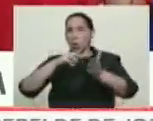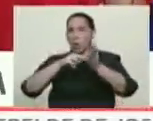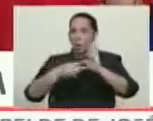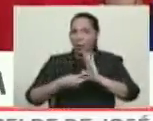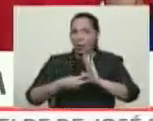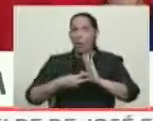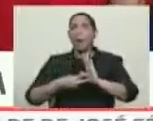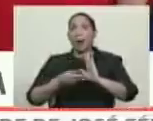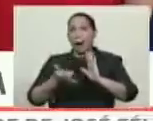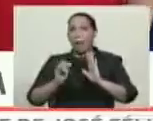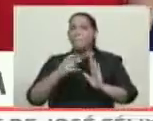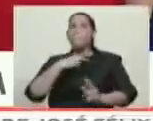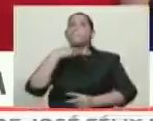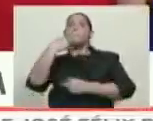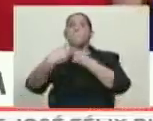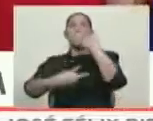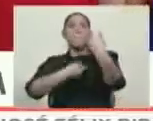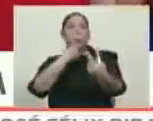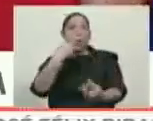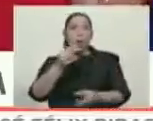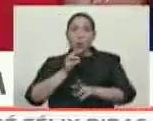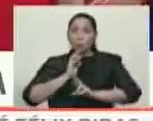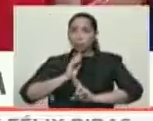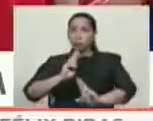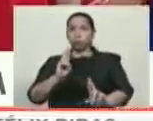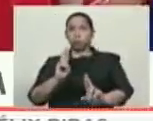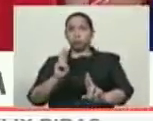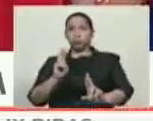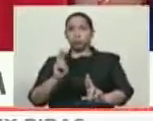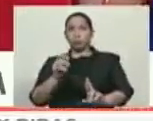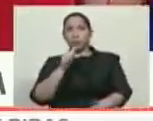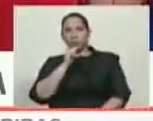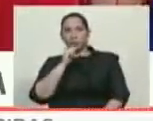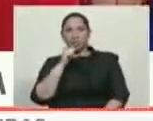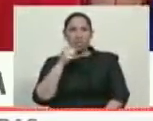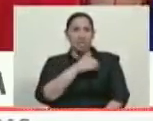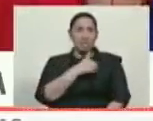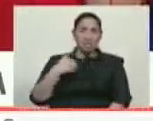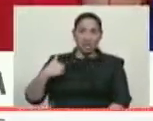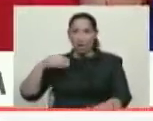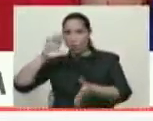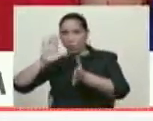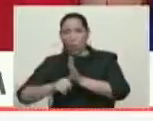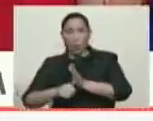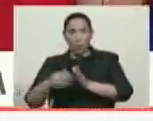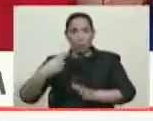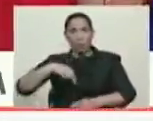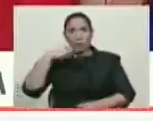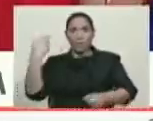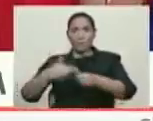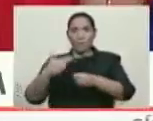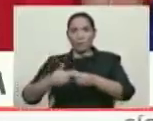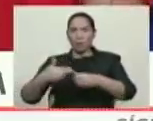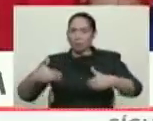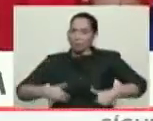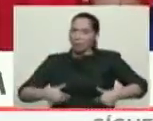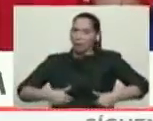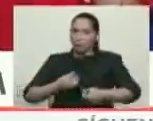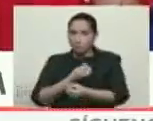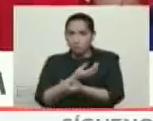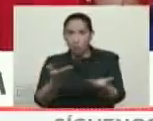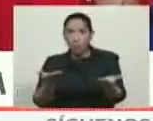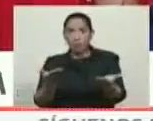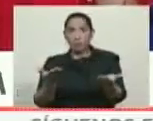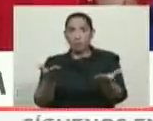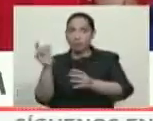porque aquí está la voz de respuesta a quienes quieren llevarse nuevamente nuestro petróleo. El esfuerzo de ustedes